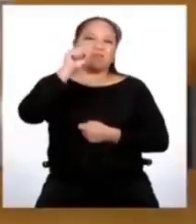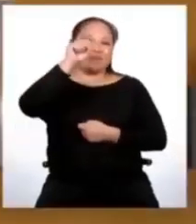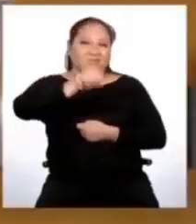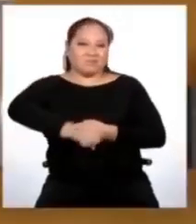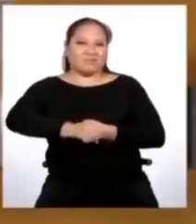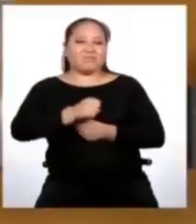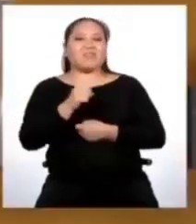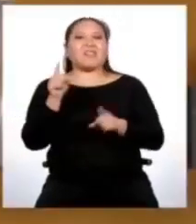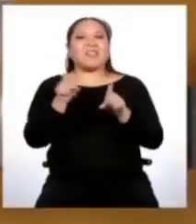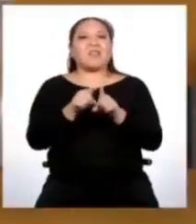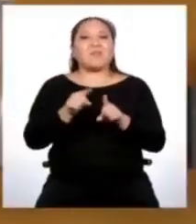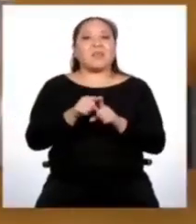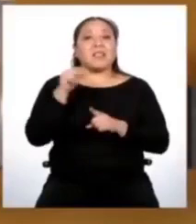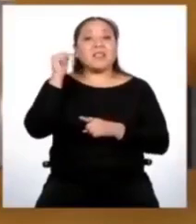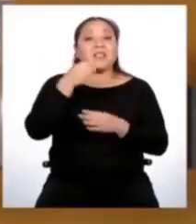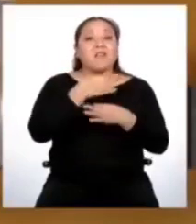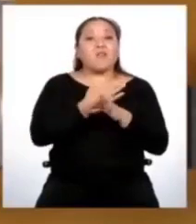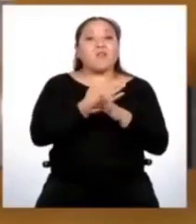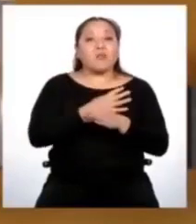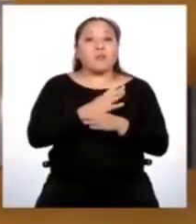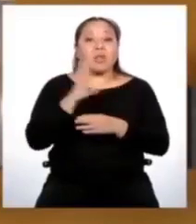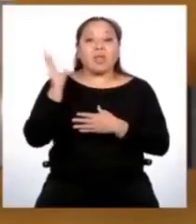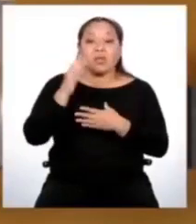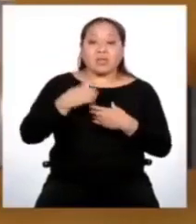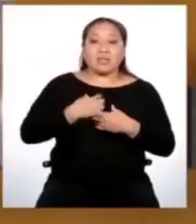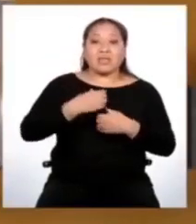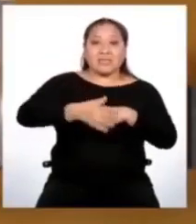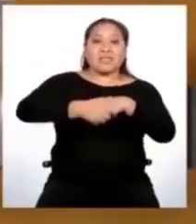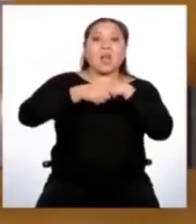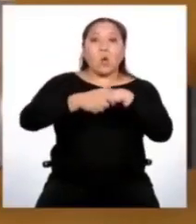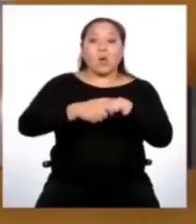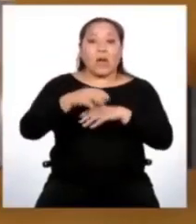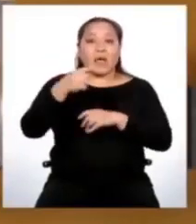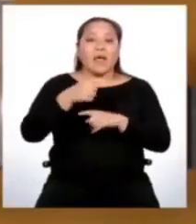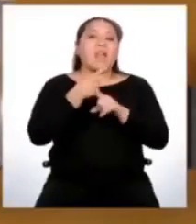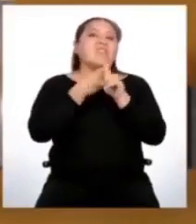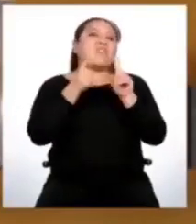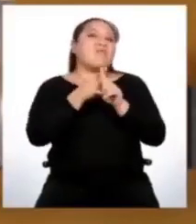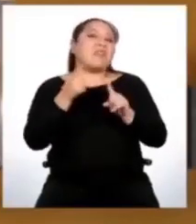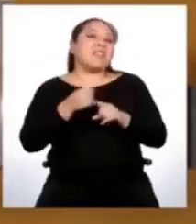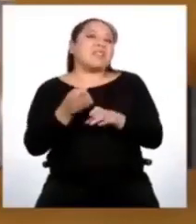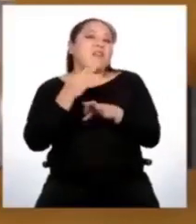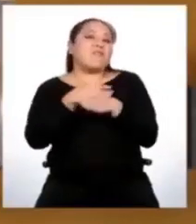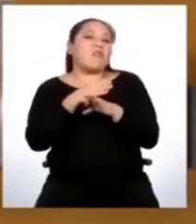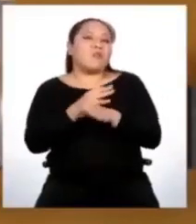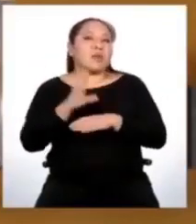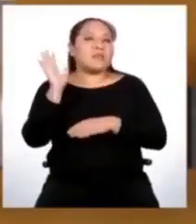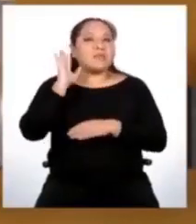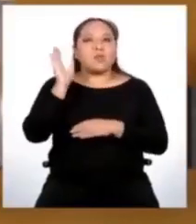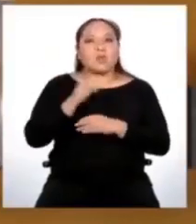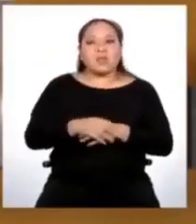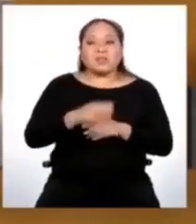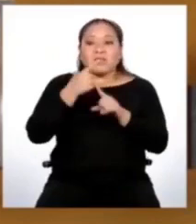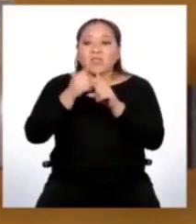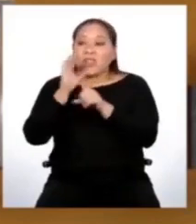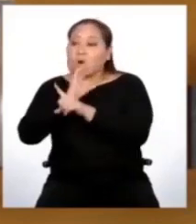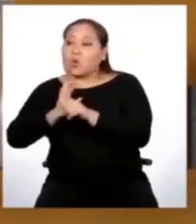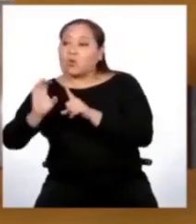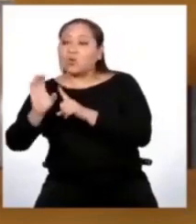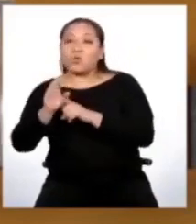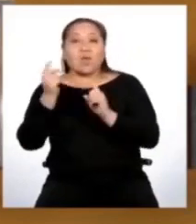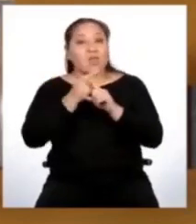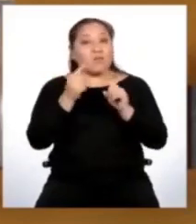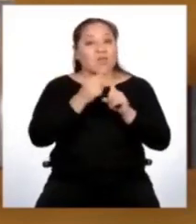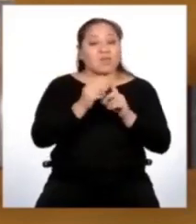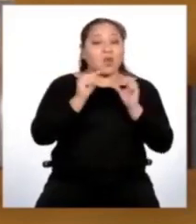supuesto. De hecho, estos elementos kinésicos moldean las diversas formas de saludarse en diferentes culturas y grupos sociales. Si